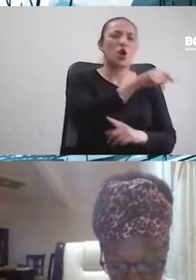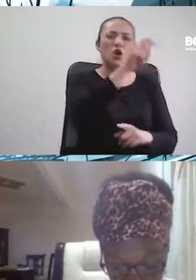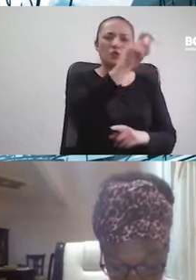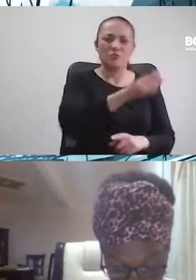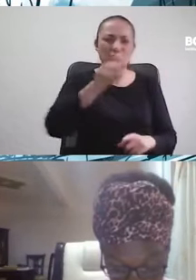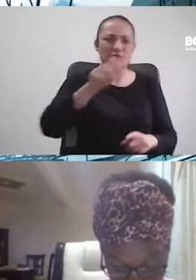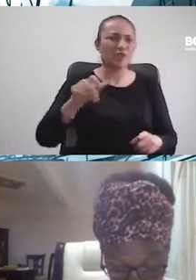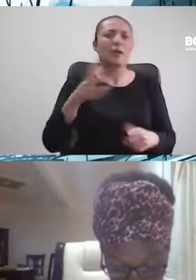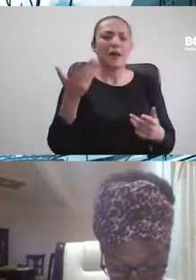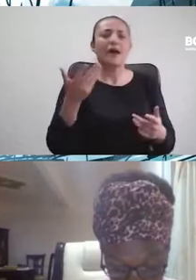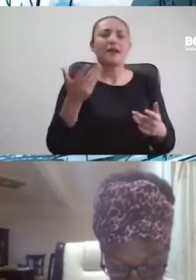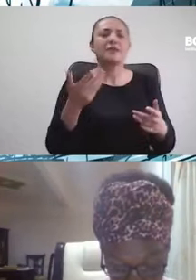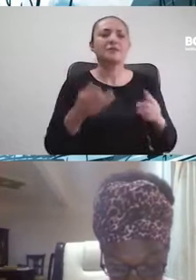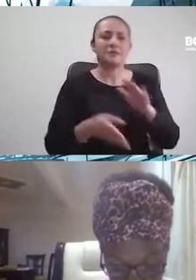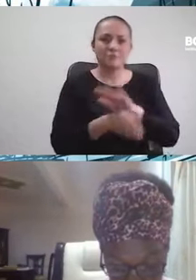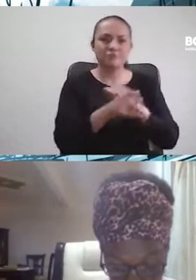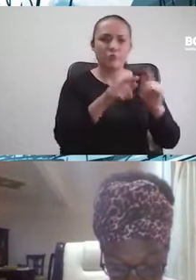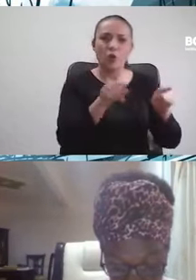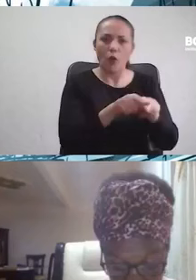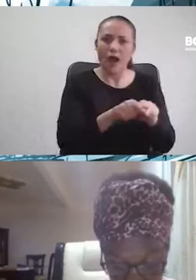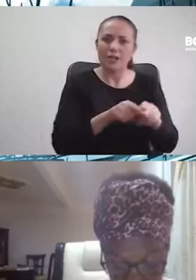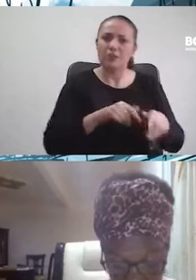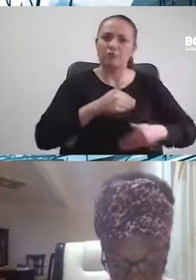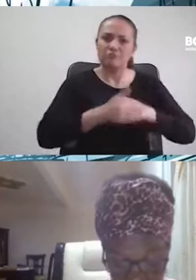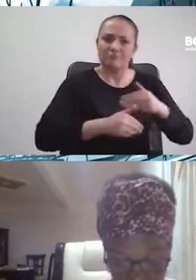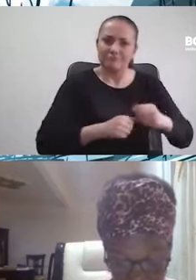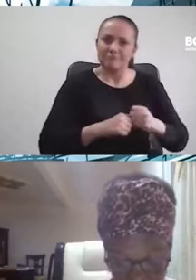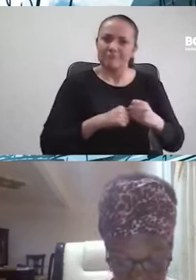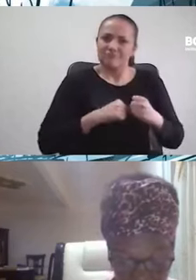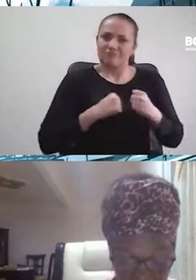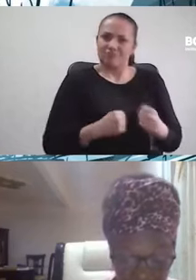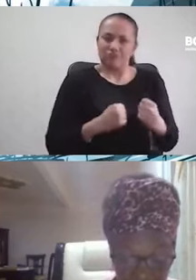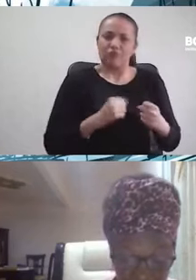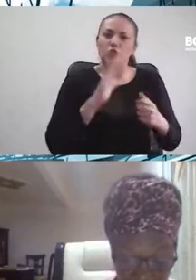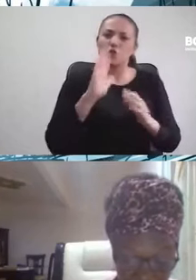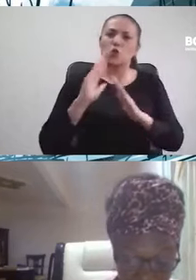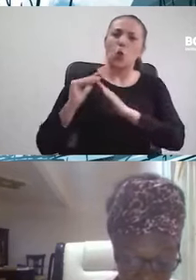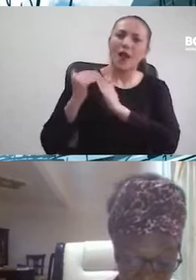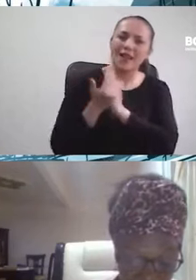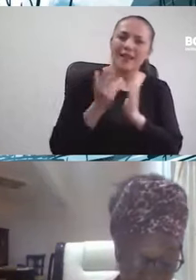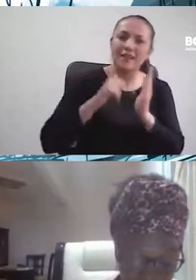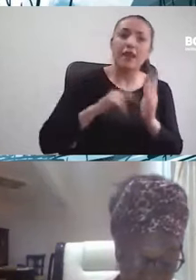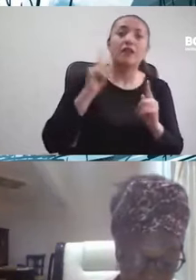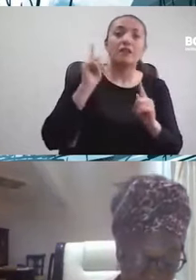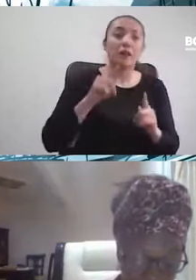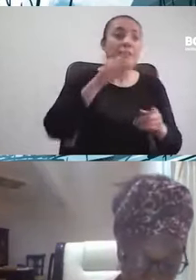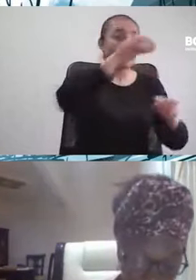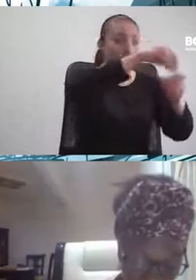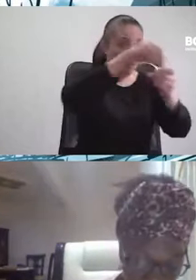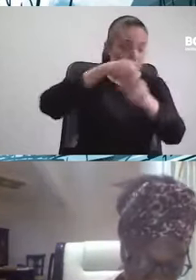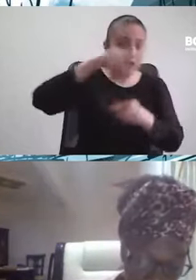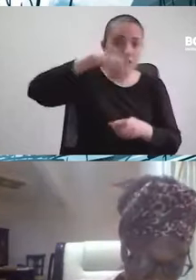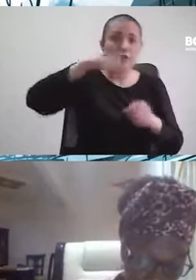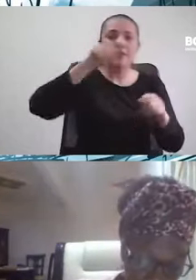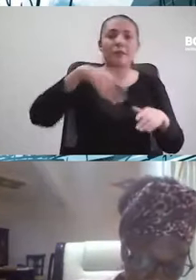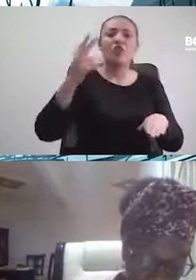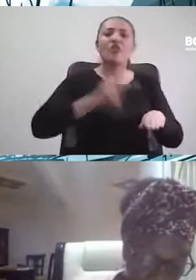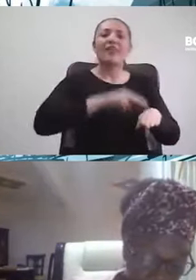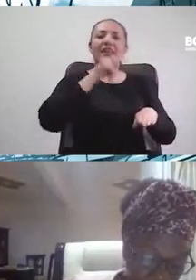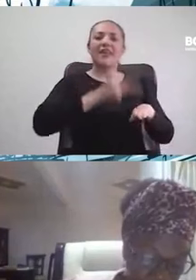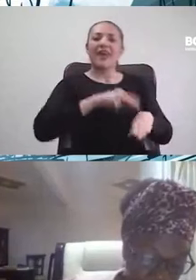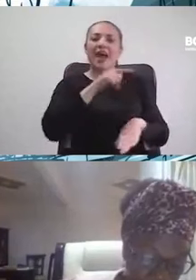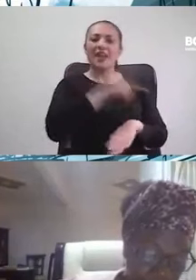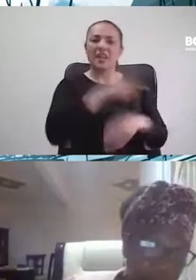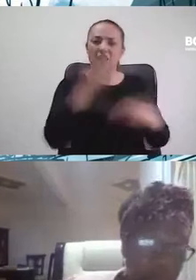ese fortalecimiento literario en nuestra escuela, también en los otros, Palenque, allá en Nariño, Nueva Colombia,